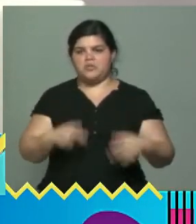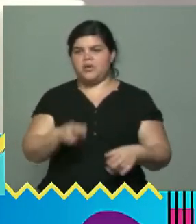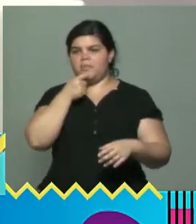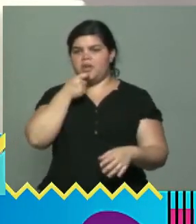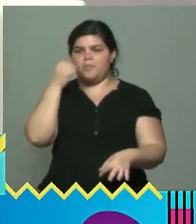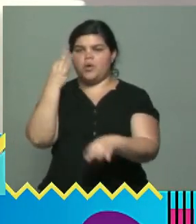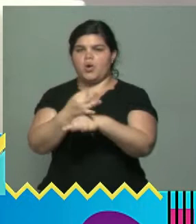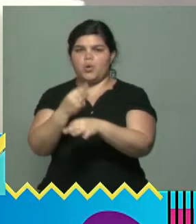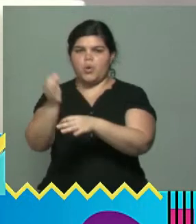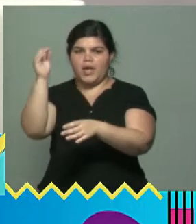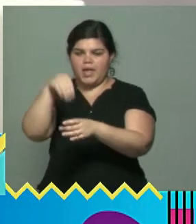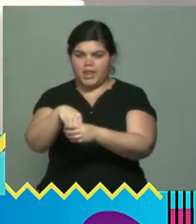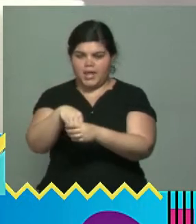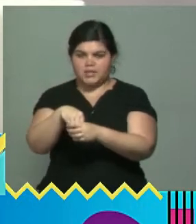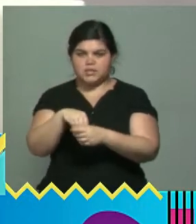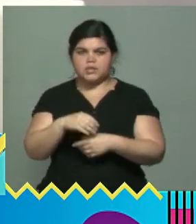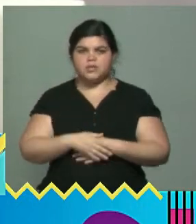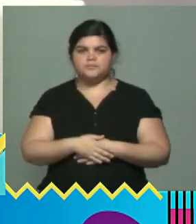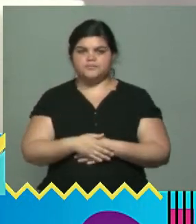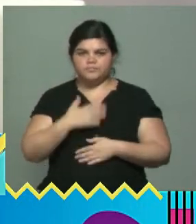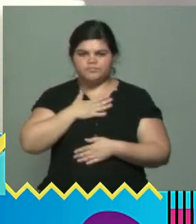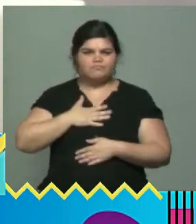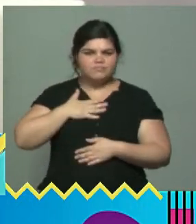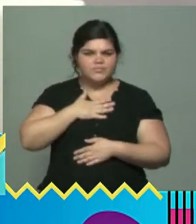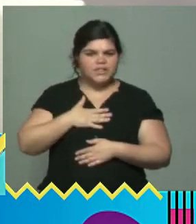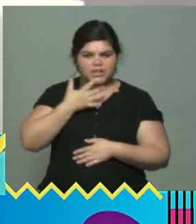escolar, que puedan llegar a percibir que